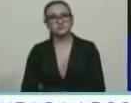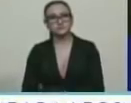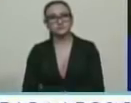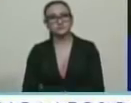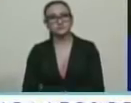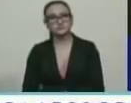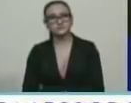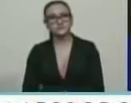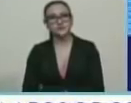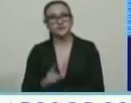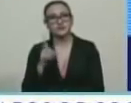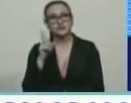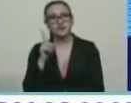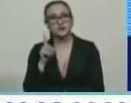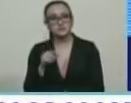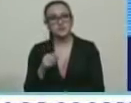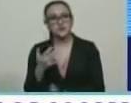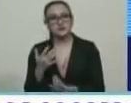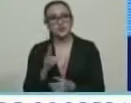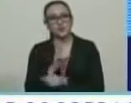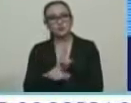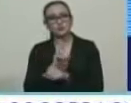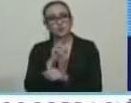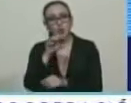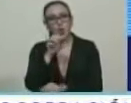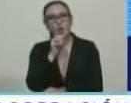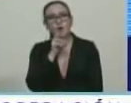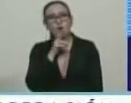sino en la explotación directa del oro.